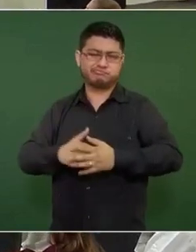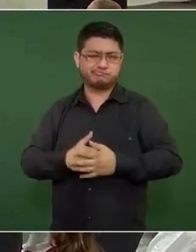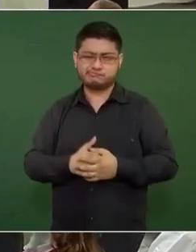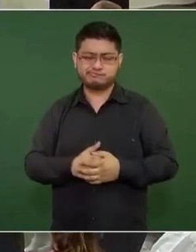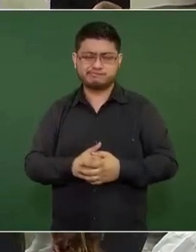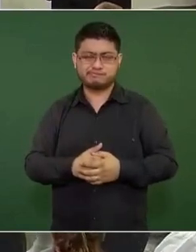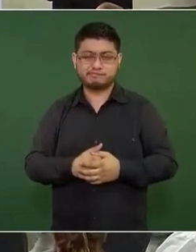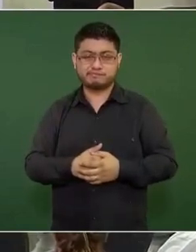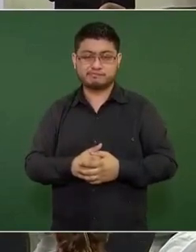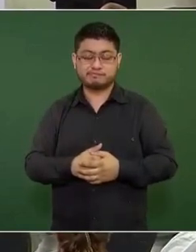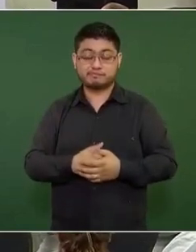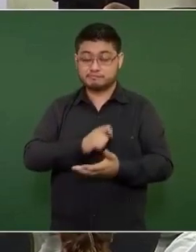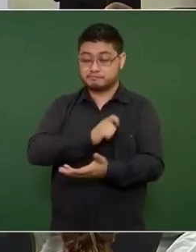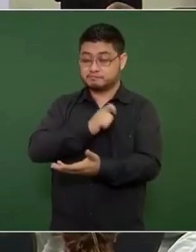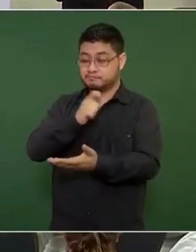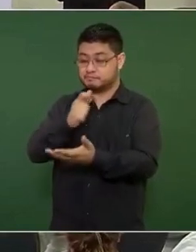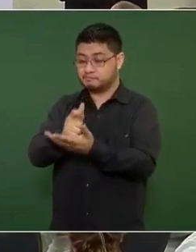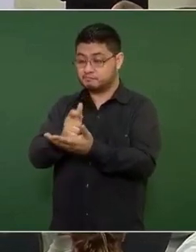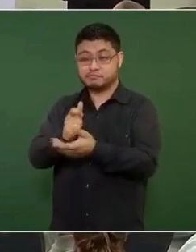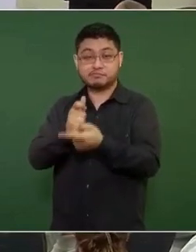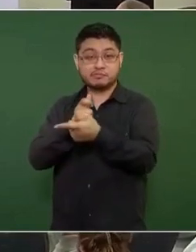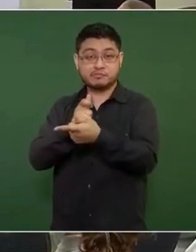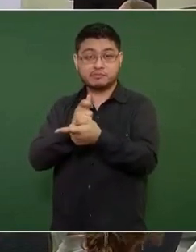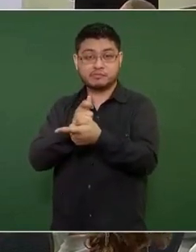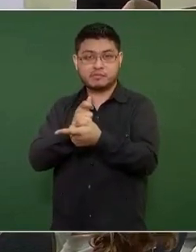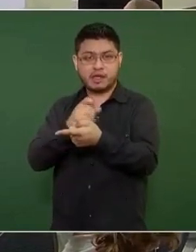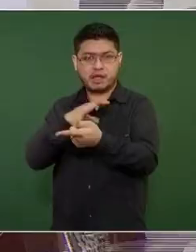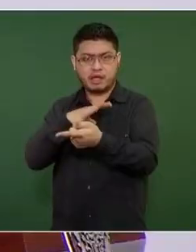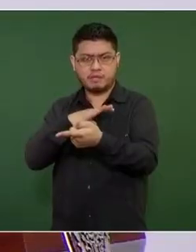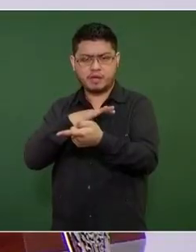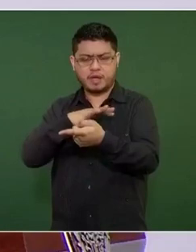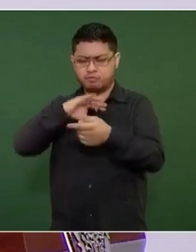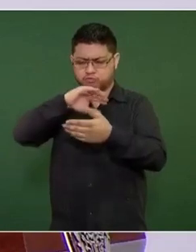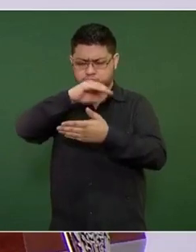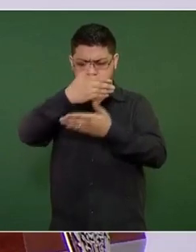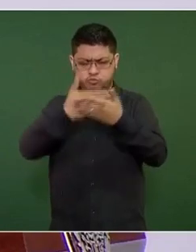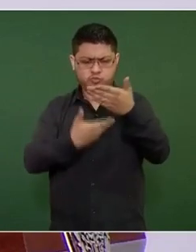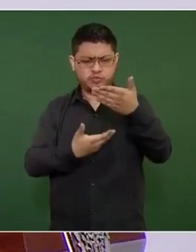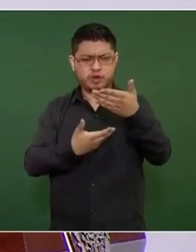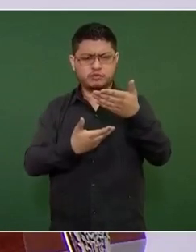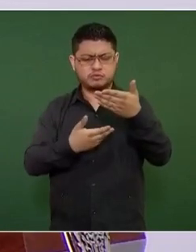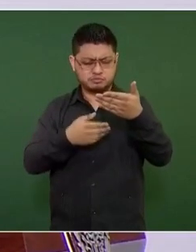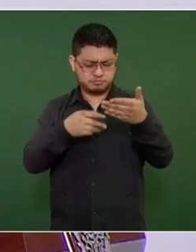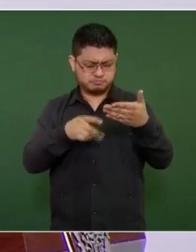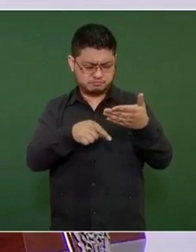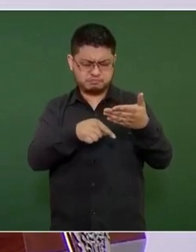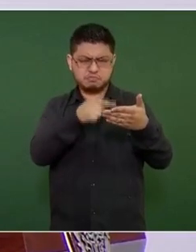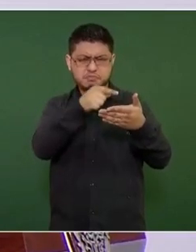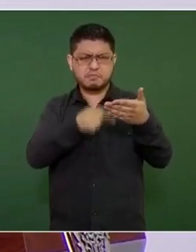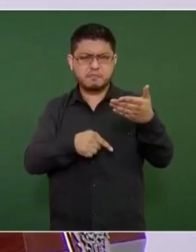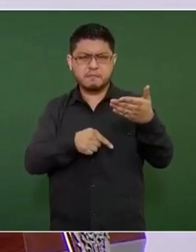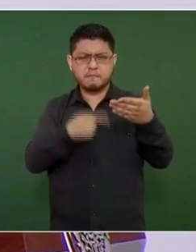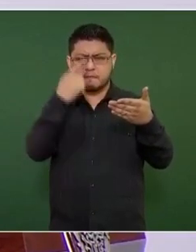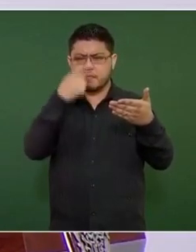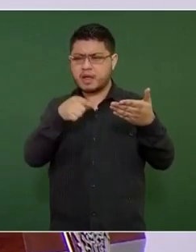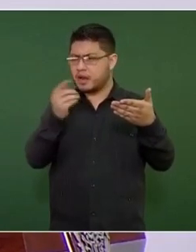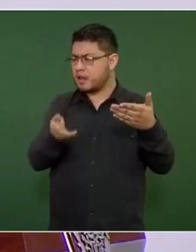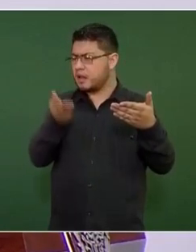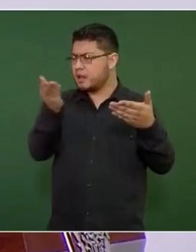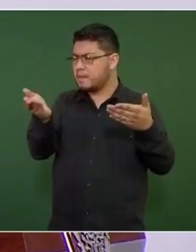se quedaron con contratos para venderle a las instituciones